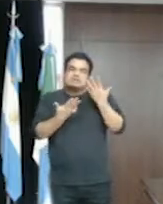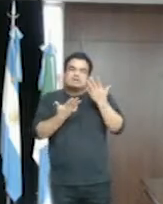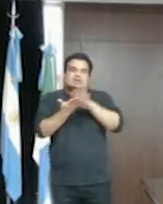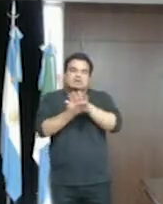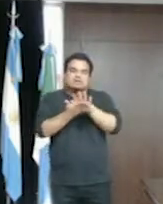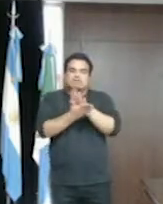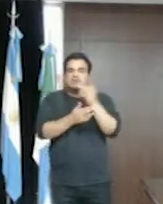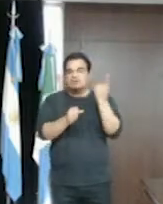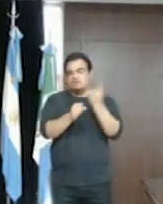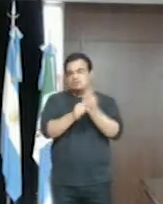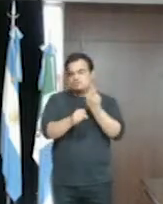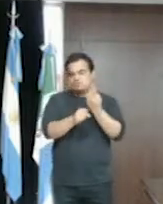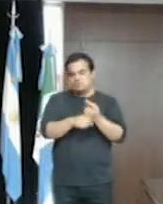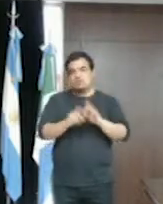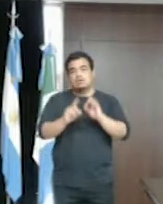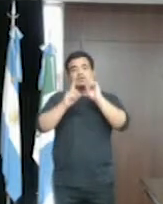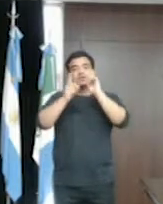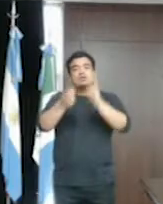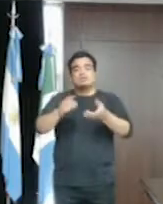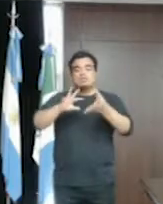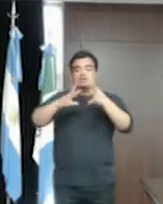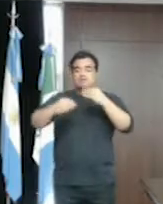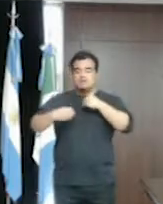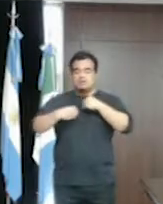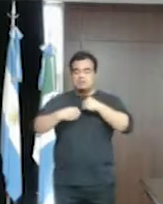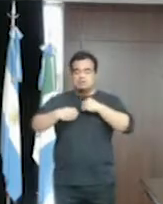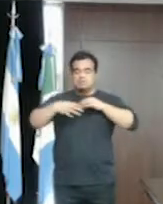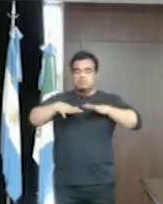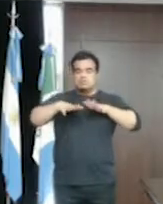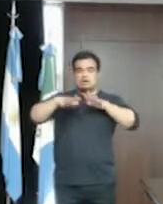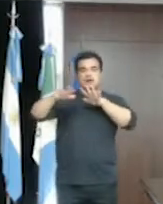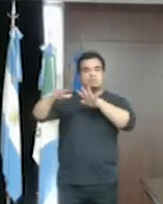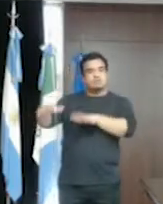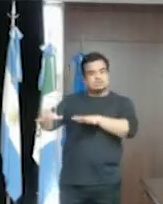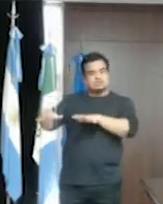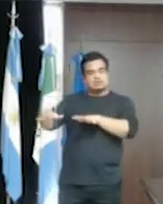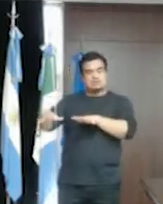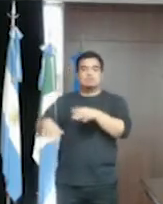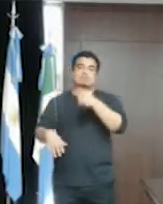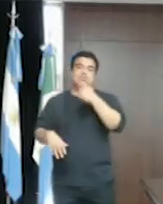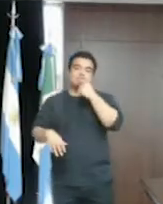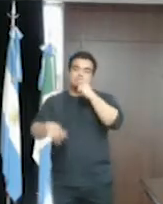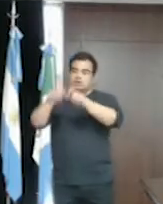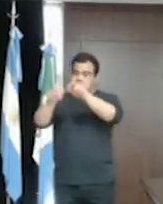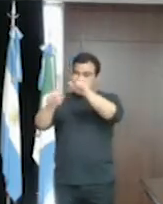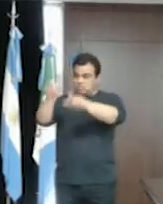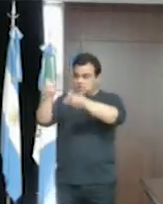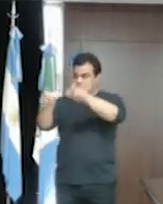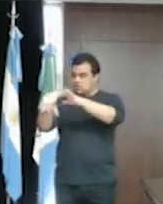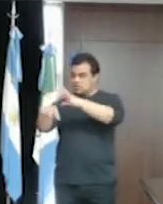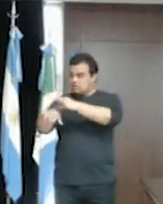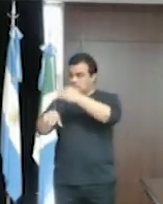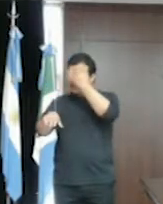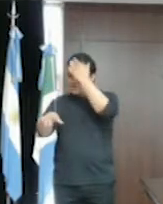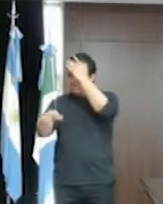Apoyo emocional. Sin duda que tanto el paciente como la familia lo requieren, por eso no